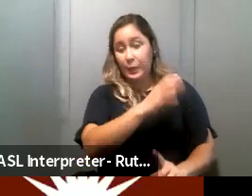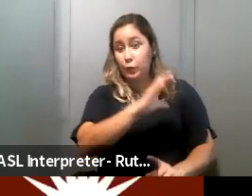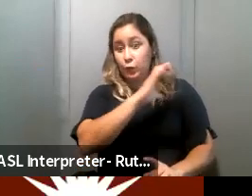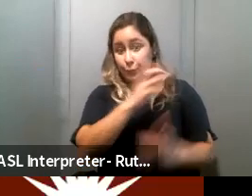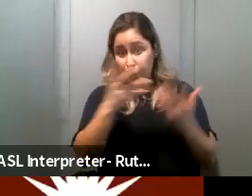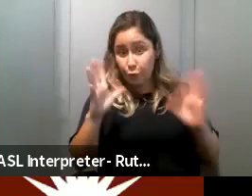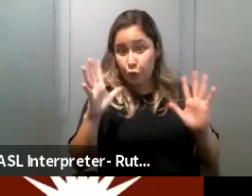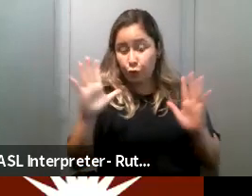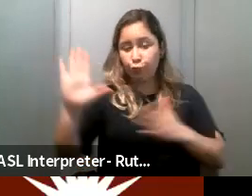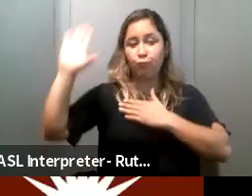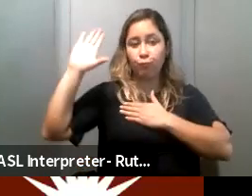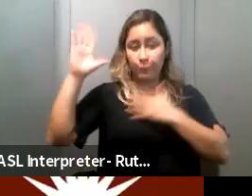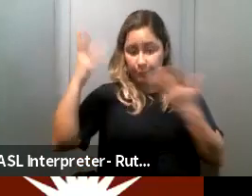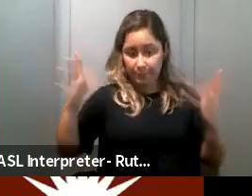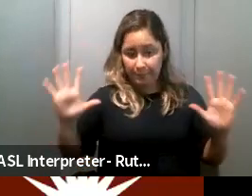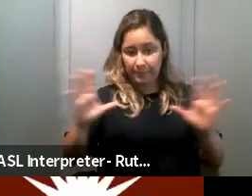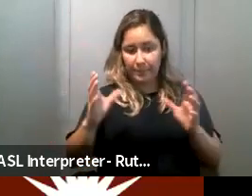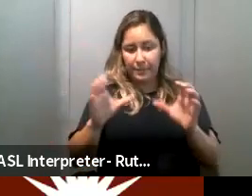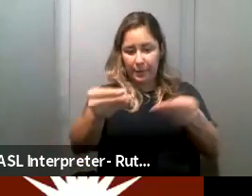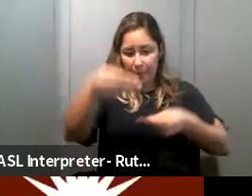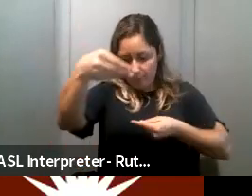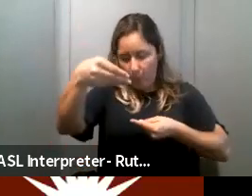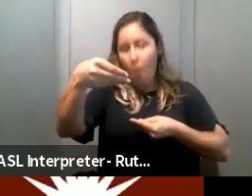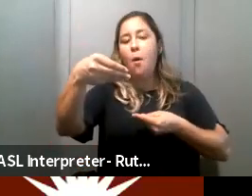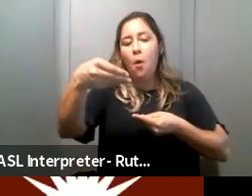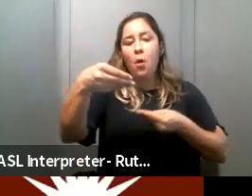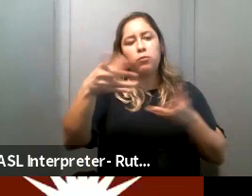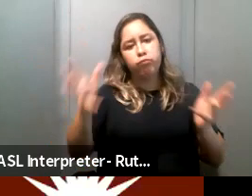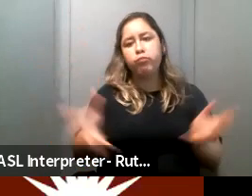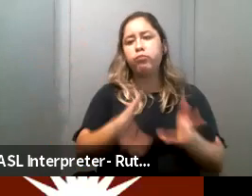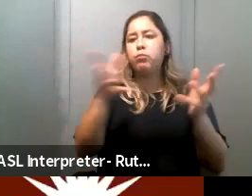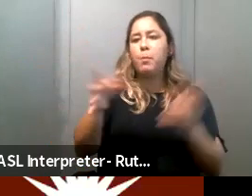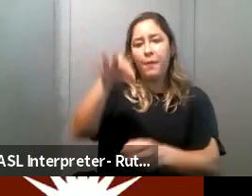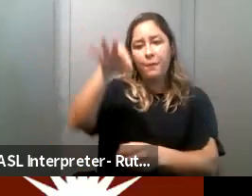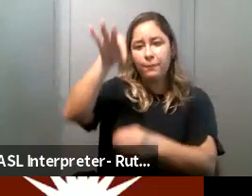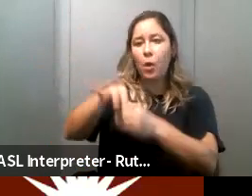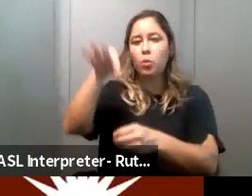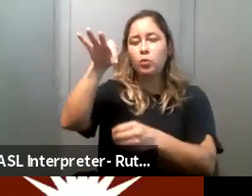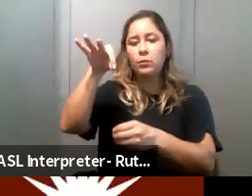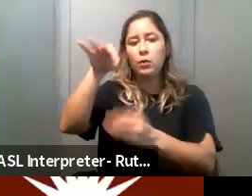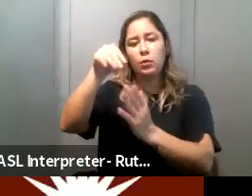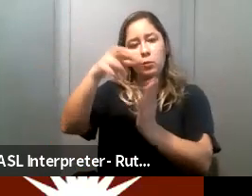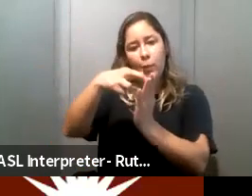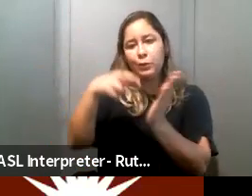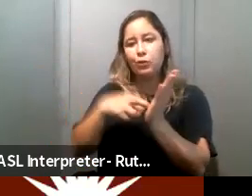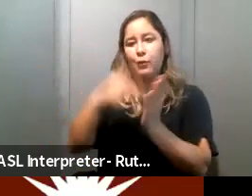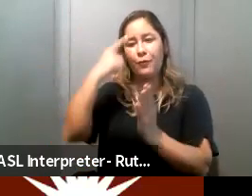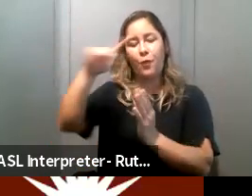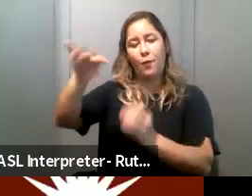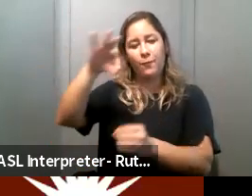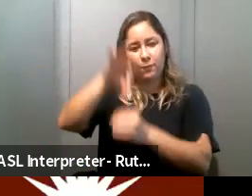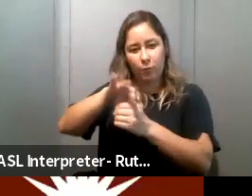gente no vote o no esté elegible para votar, es importante que ellos también formen parte de